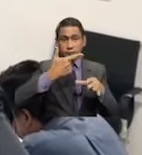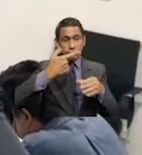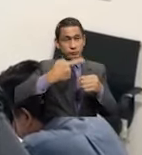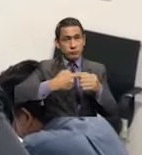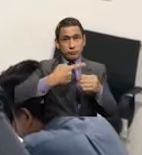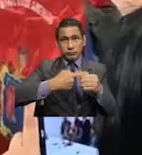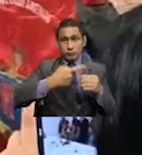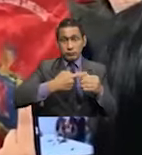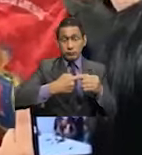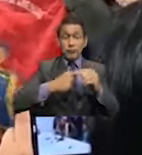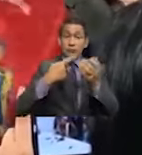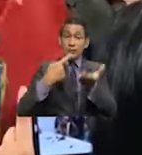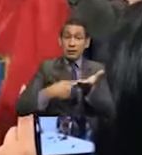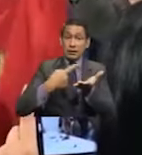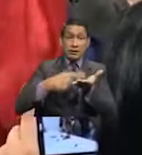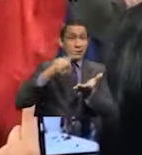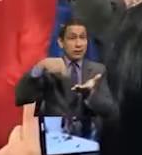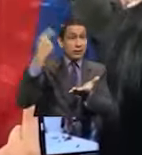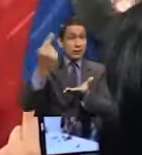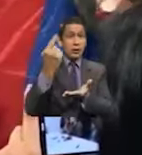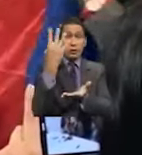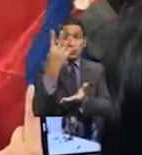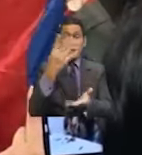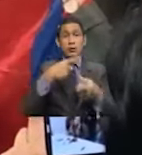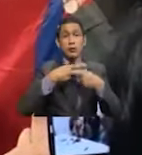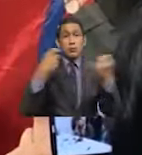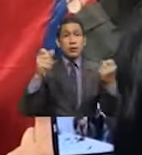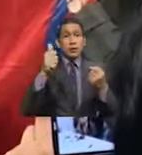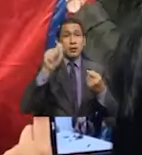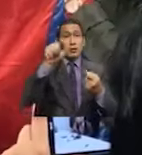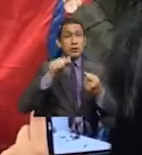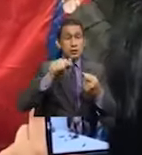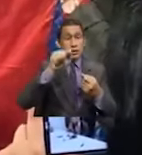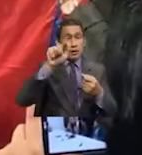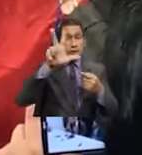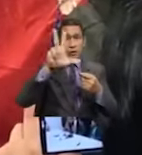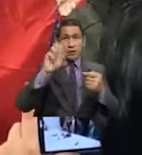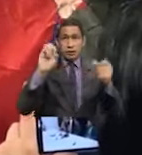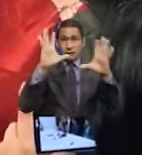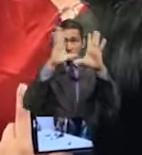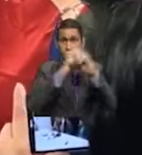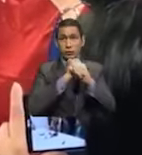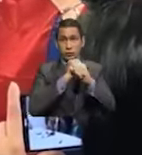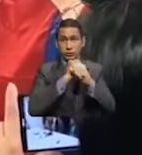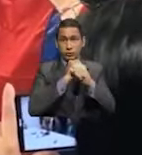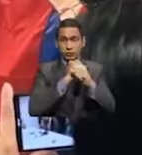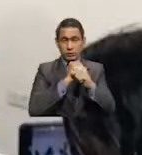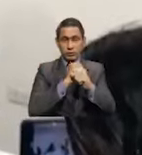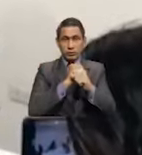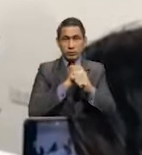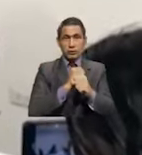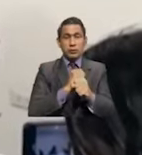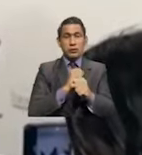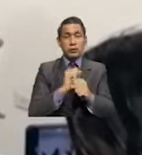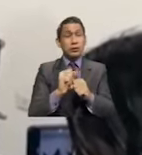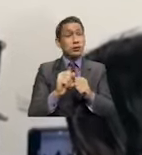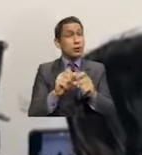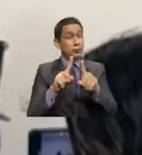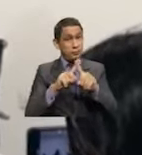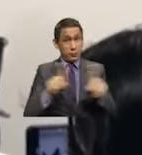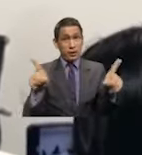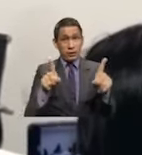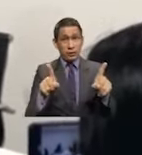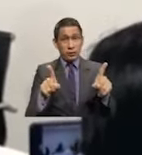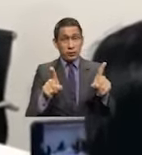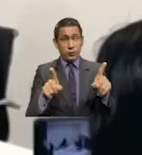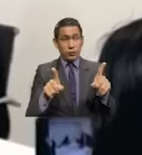se realizaría el 4 de marzo a las 10 horas con 30 minutos. Juan Esteban Guarderas, vocal del Consejo de Participación,